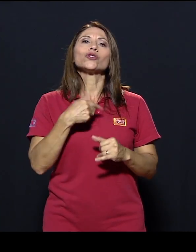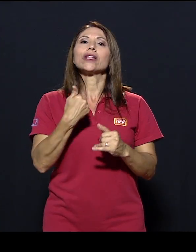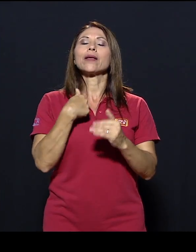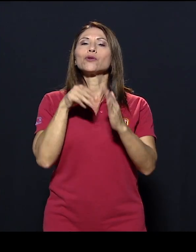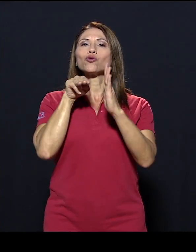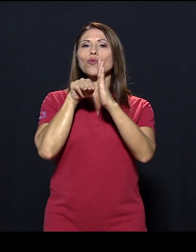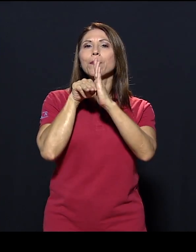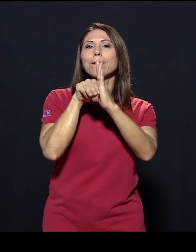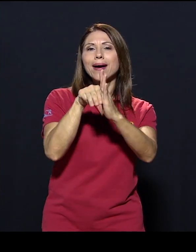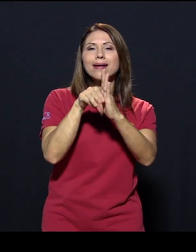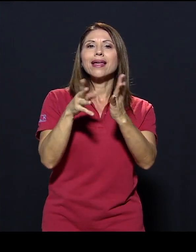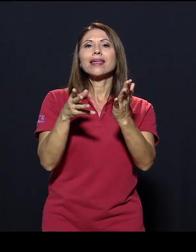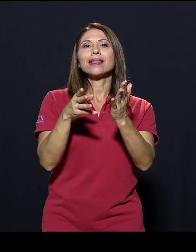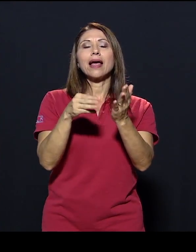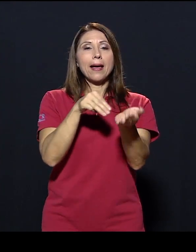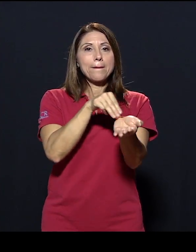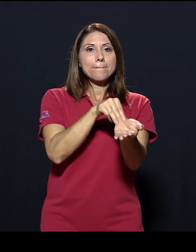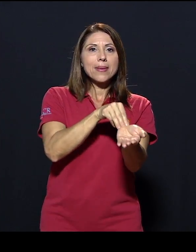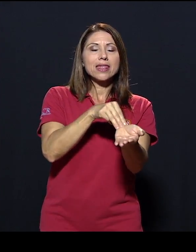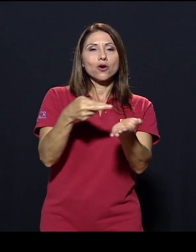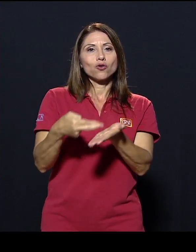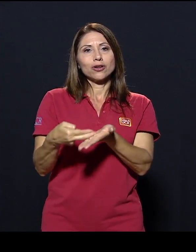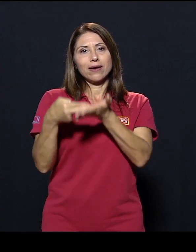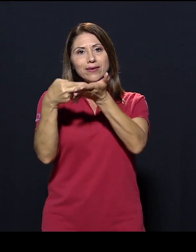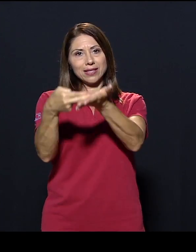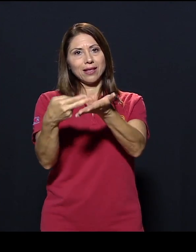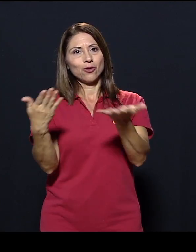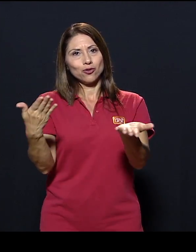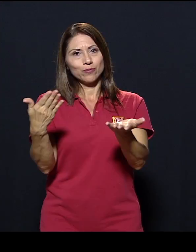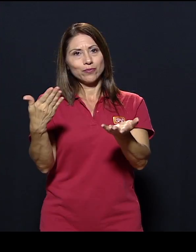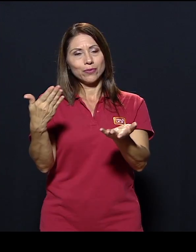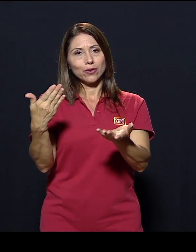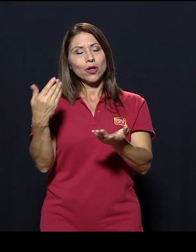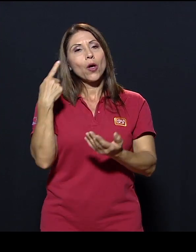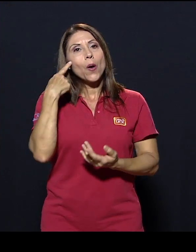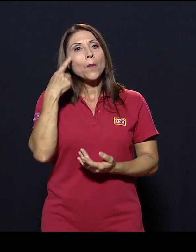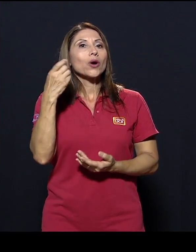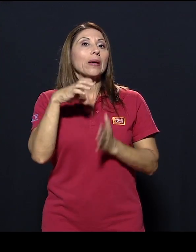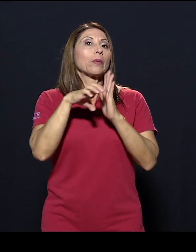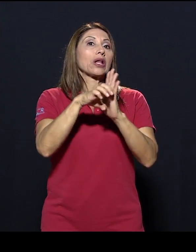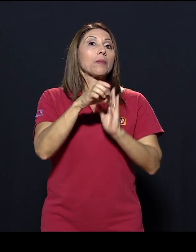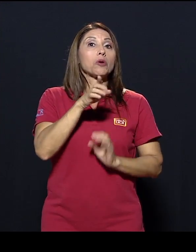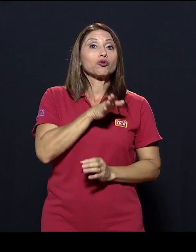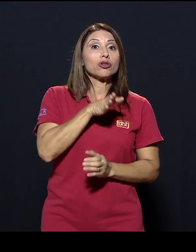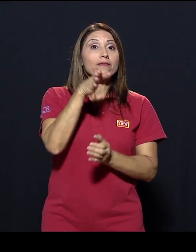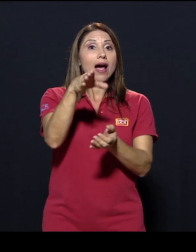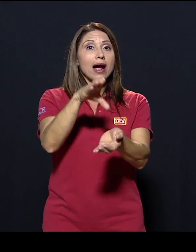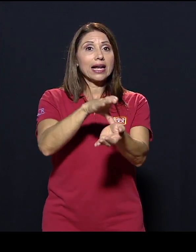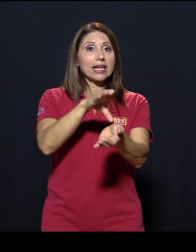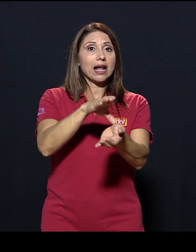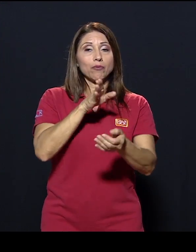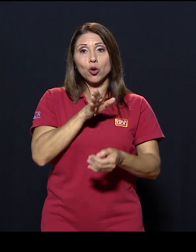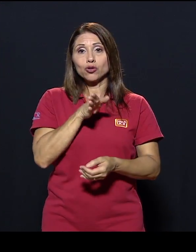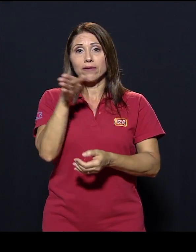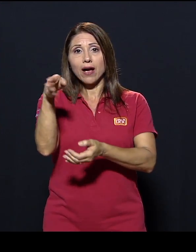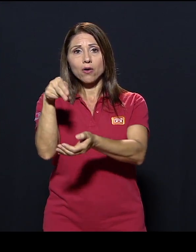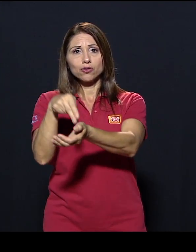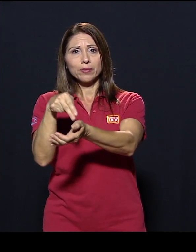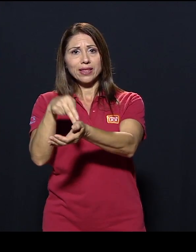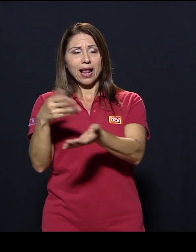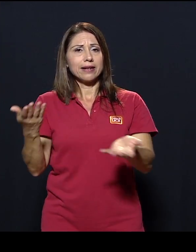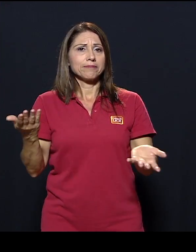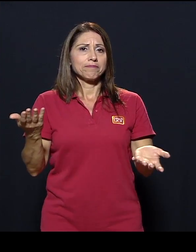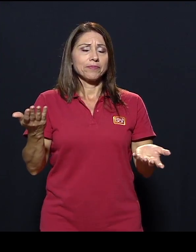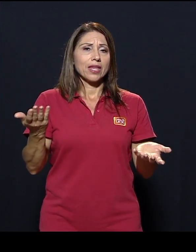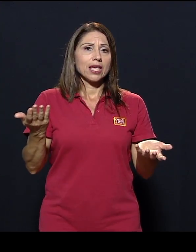seguimos viviendo bajo el paradigma de médico rehabilitador, porque si se va a una clínica, a un